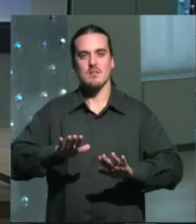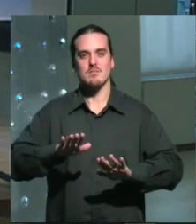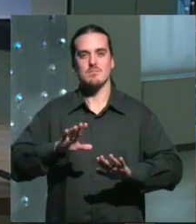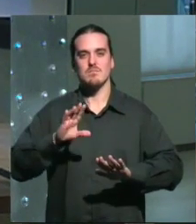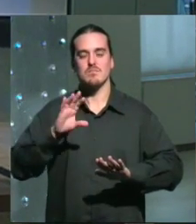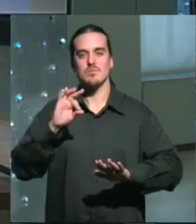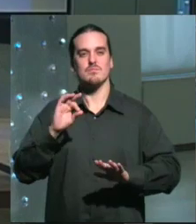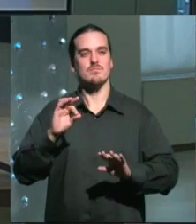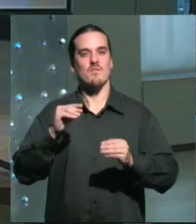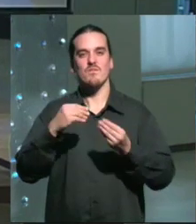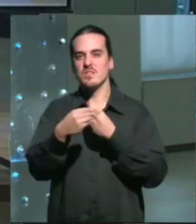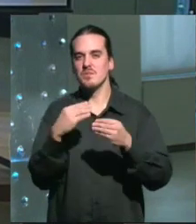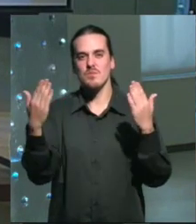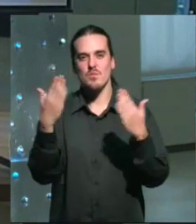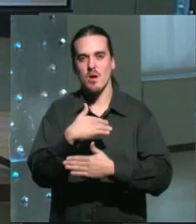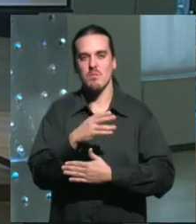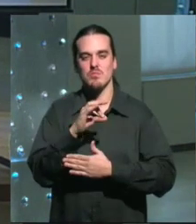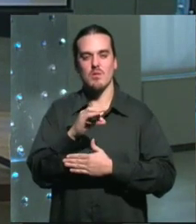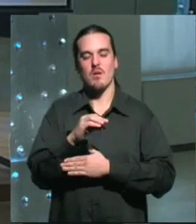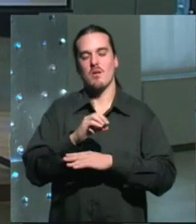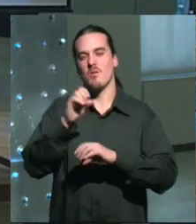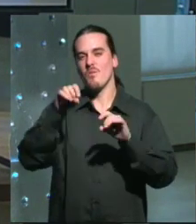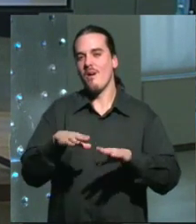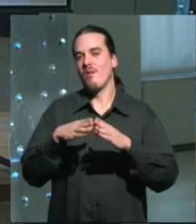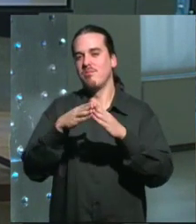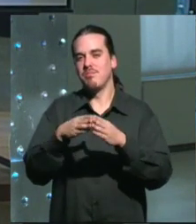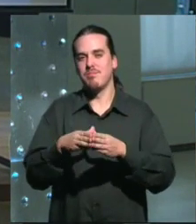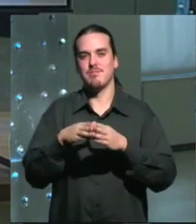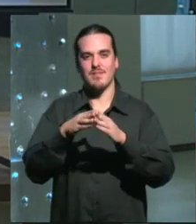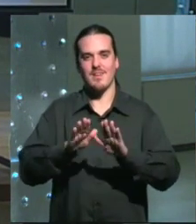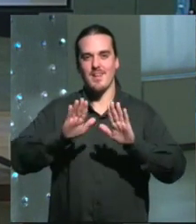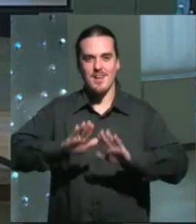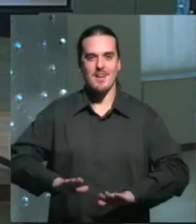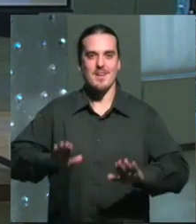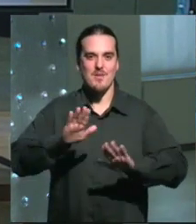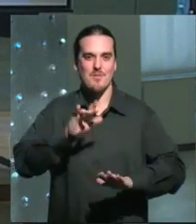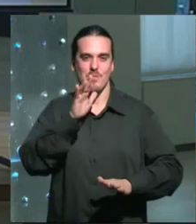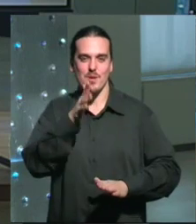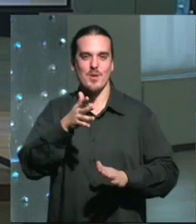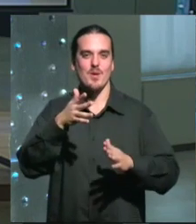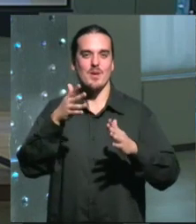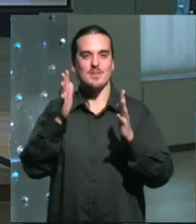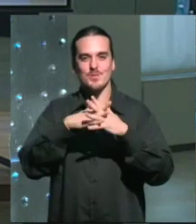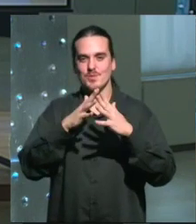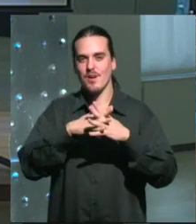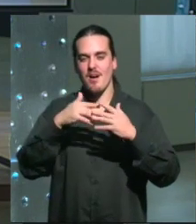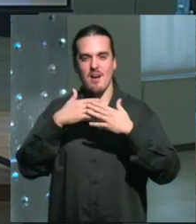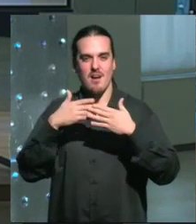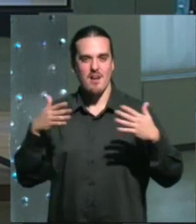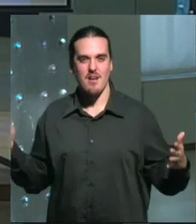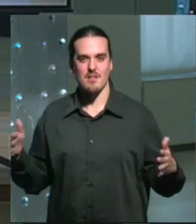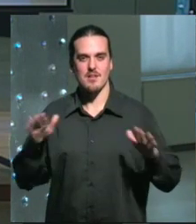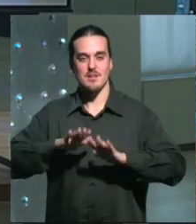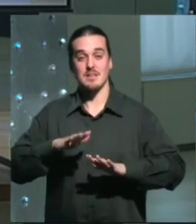moverlo tenías que tomar decisiones de una manera muy lenta porque eran grandes infraestructuras. A través de la tecnología lo que nos permitió fue llevarle